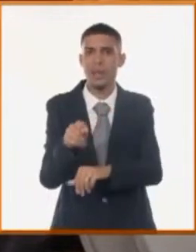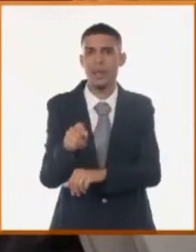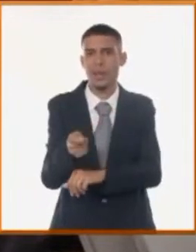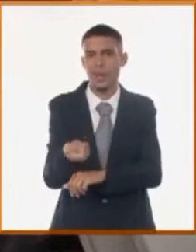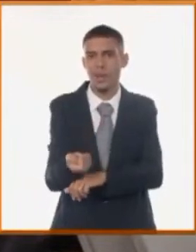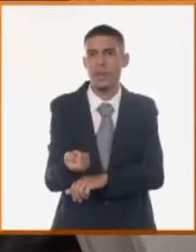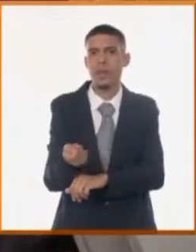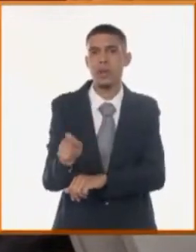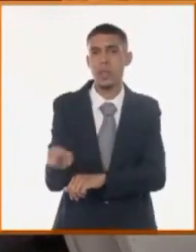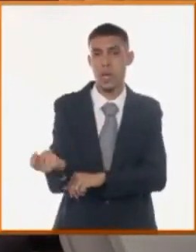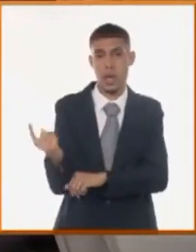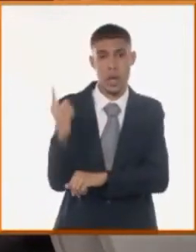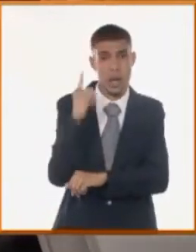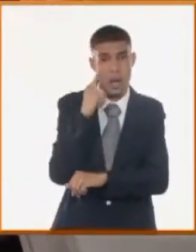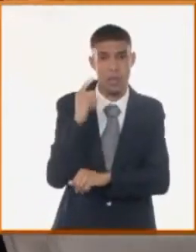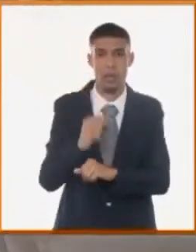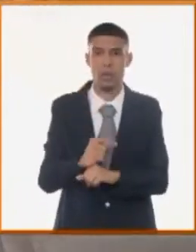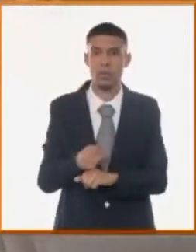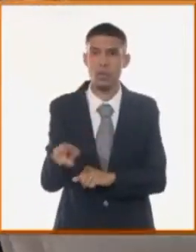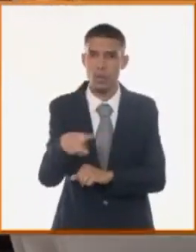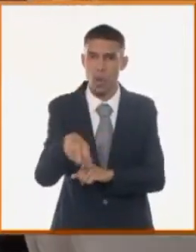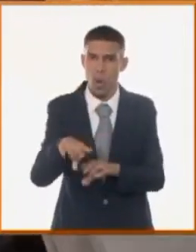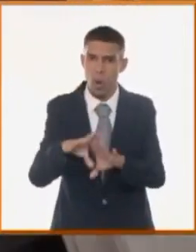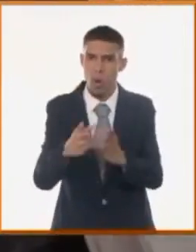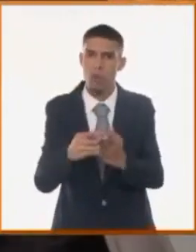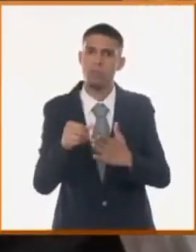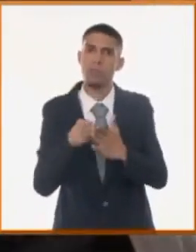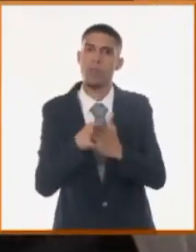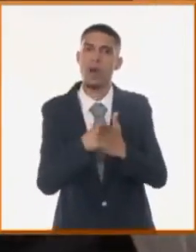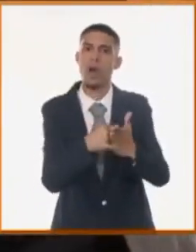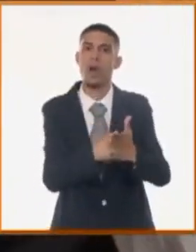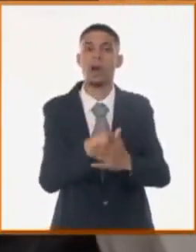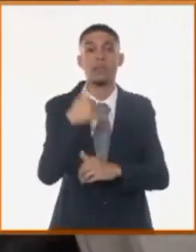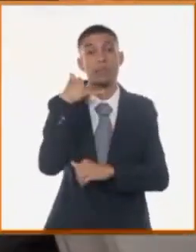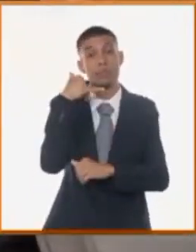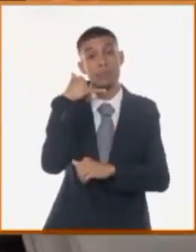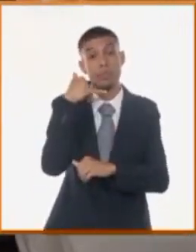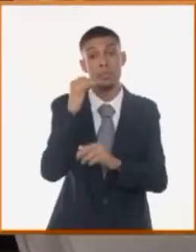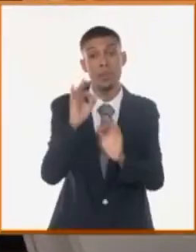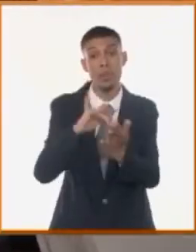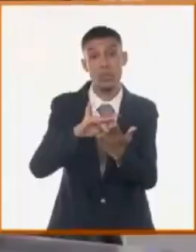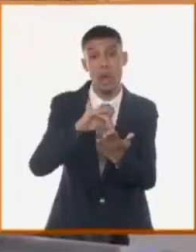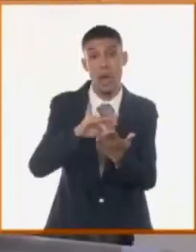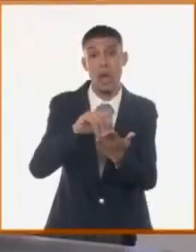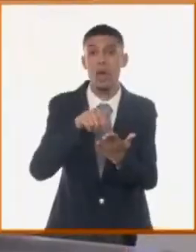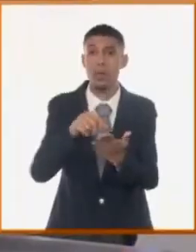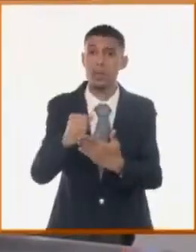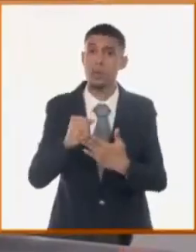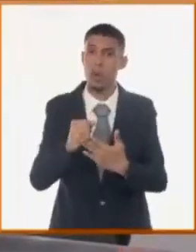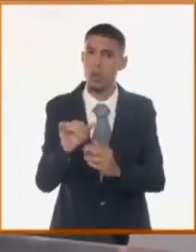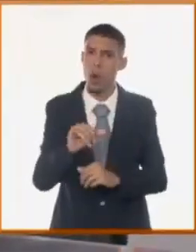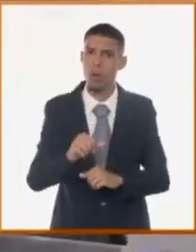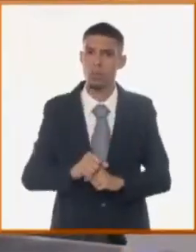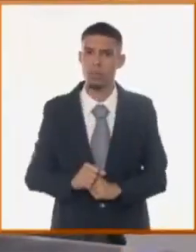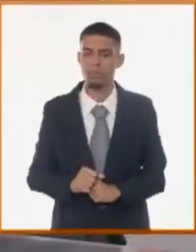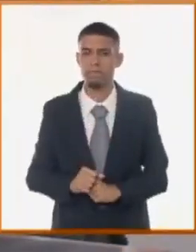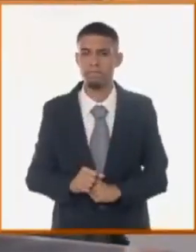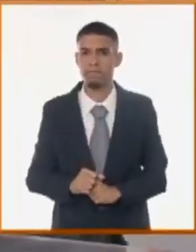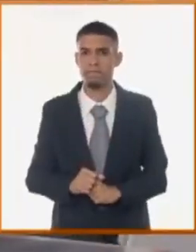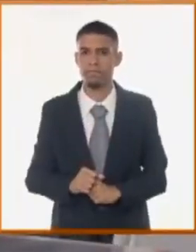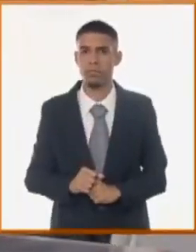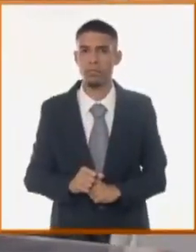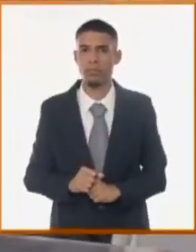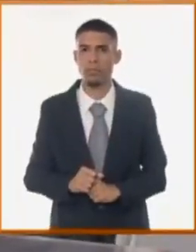porque tiene un impacto hacia la telefonía móvil en el país. Parte de los beneficios precisamente es eso, se